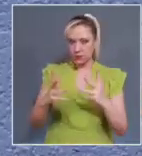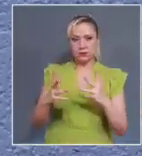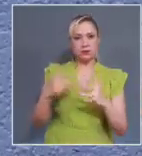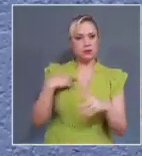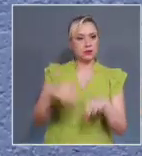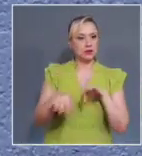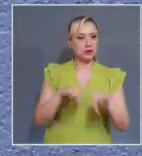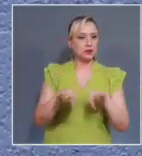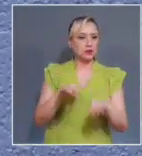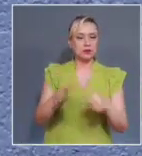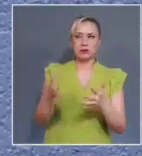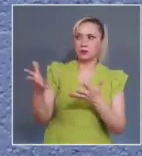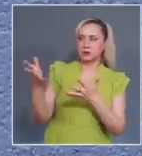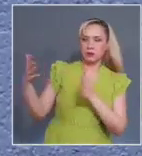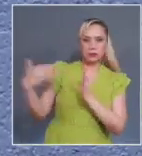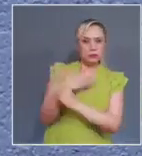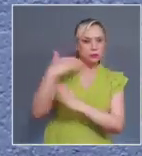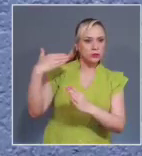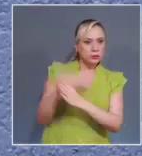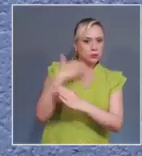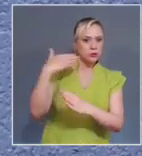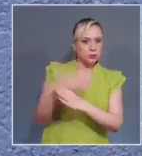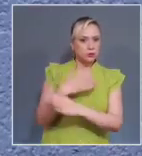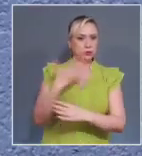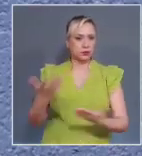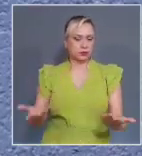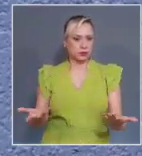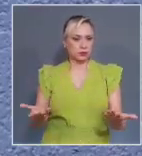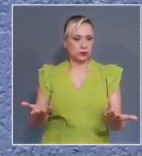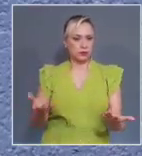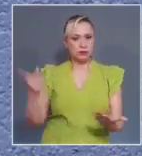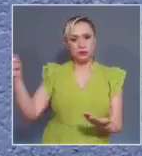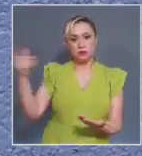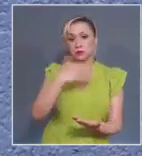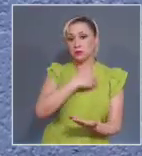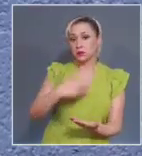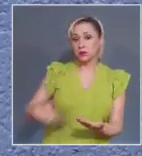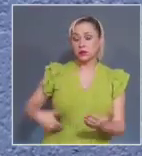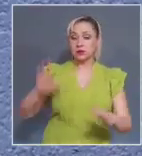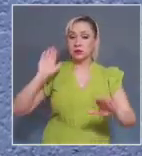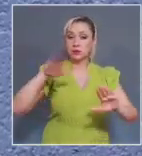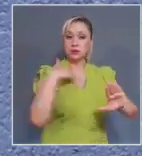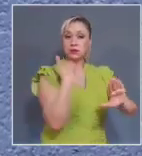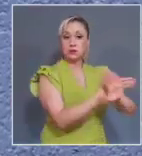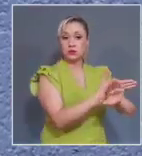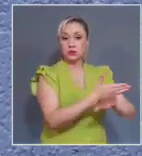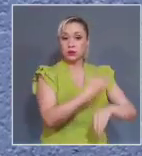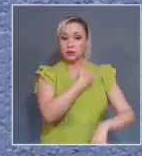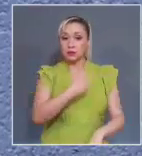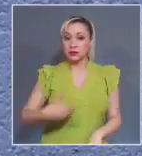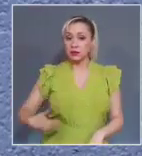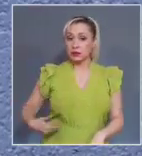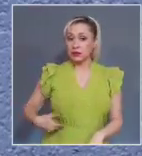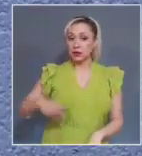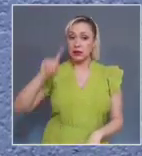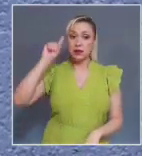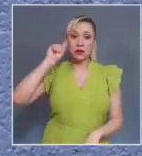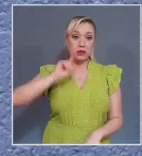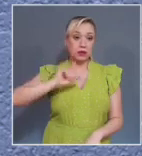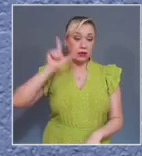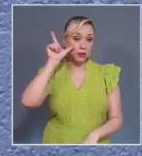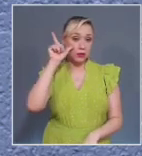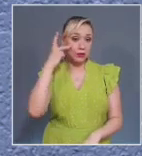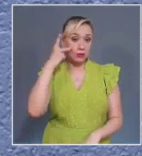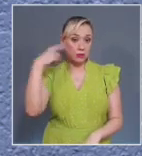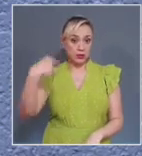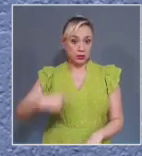el señor presidente de la República y la señora presidenta de la Corte es absoluta y totalmente inadmisible. Y ha generado además un contexto de hostilidad